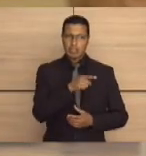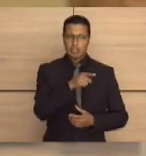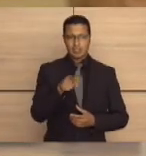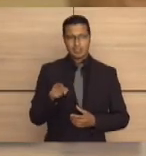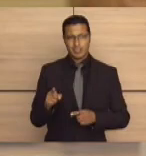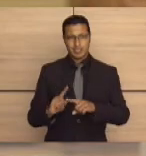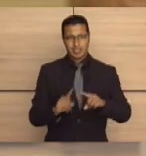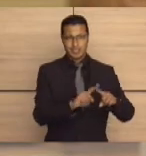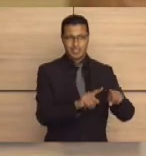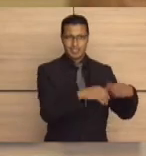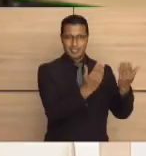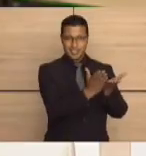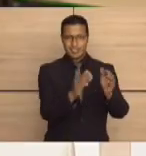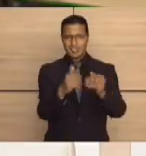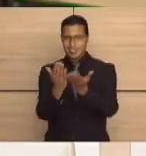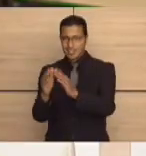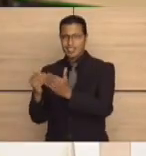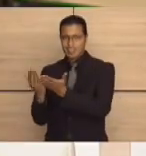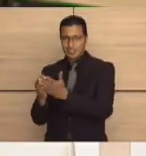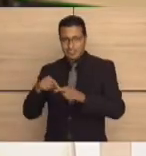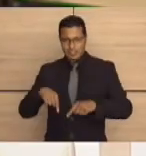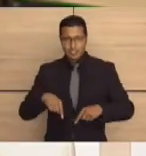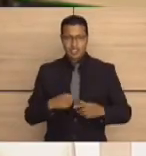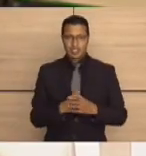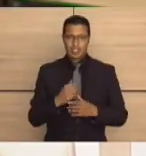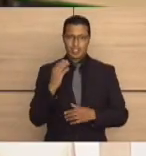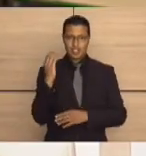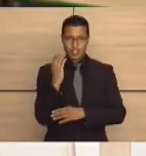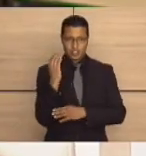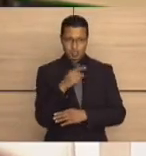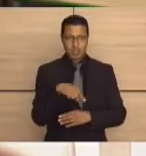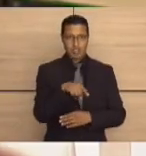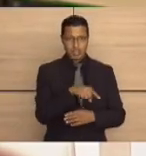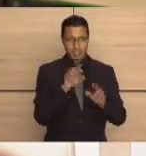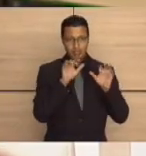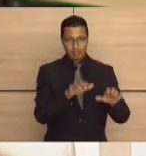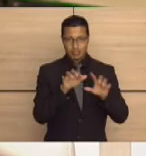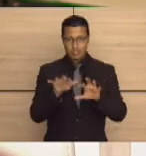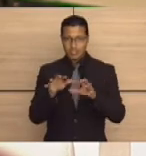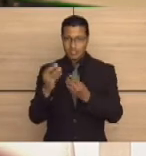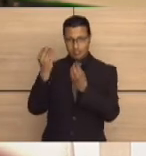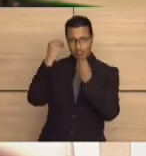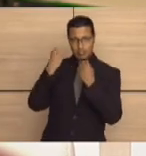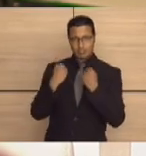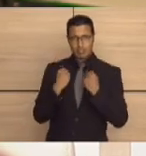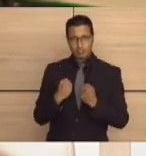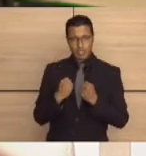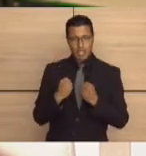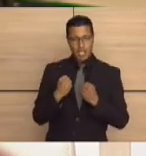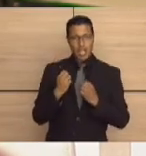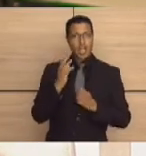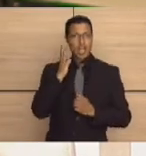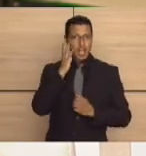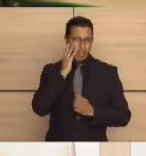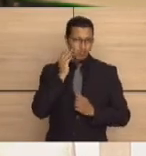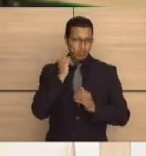en esos centros educativos que tenemos para fortalecernos ya con las habilidades que